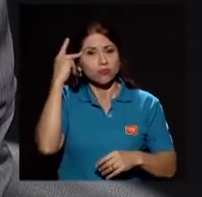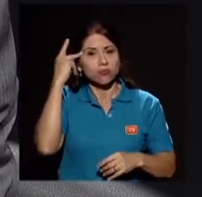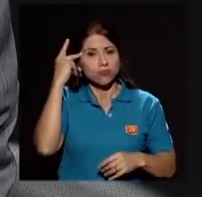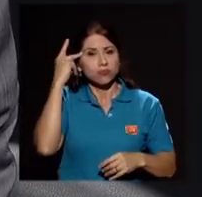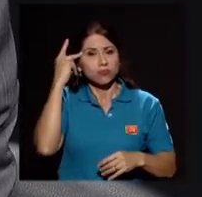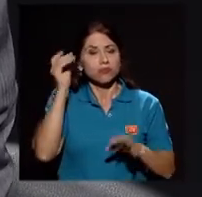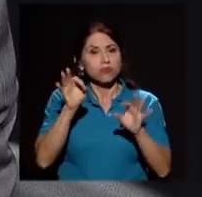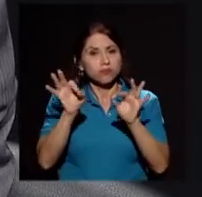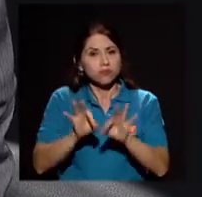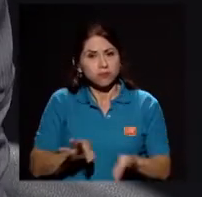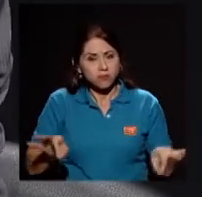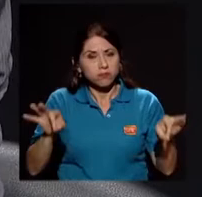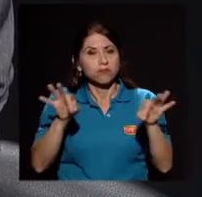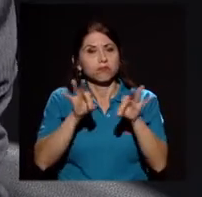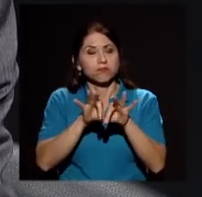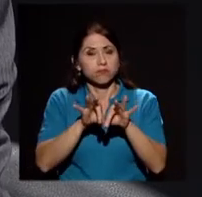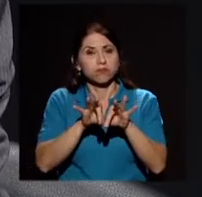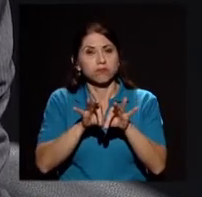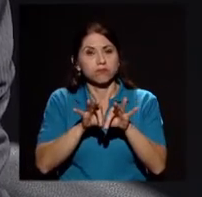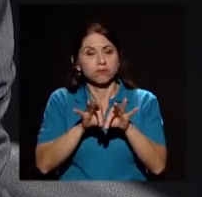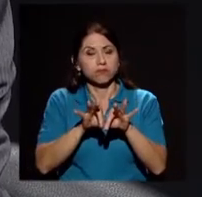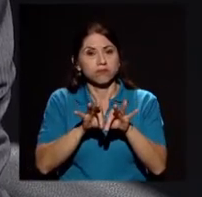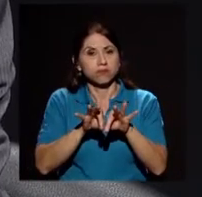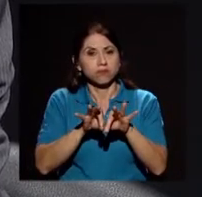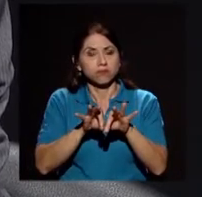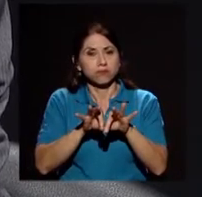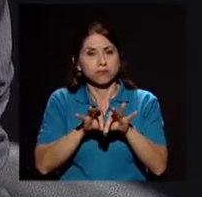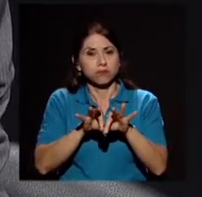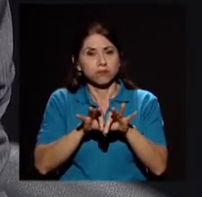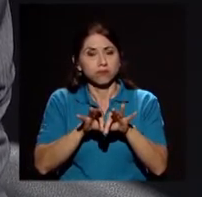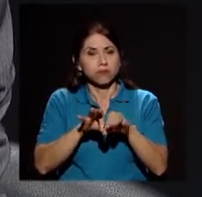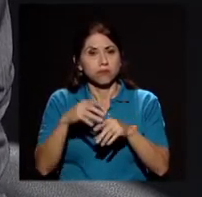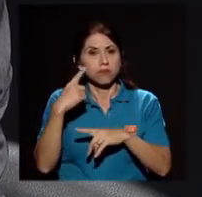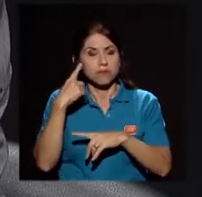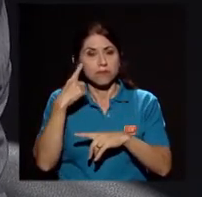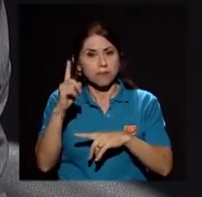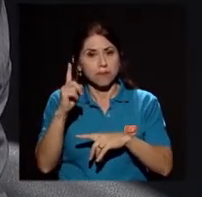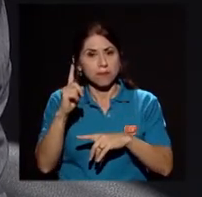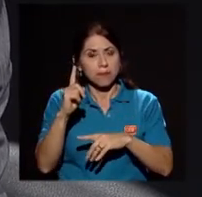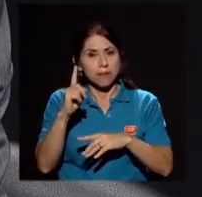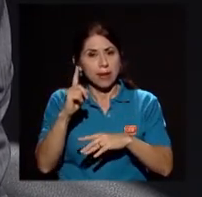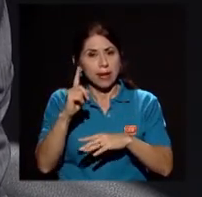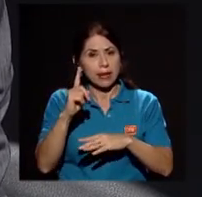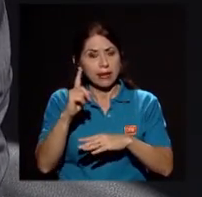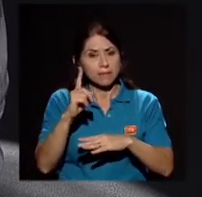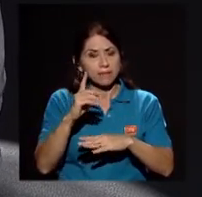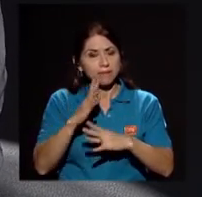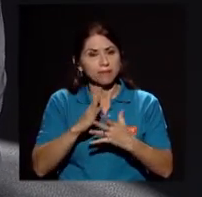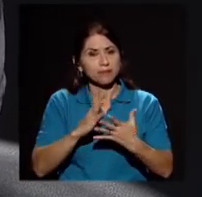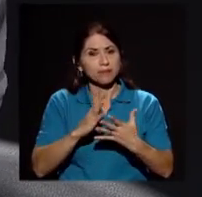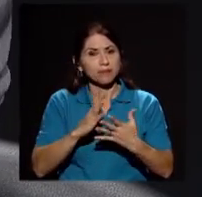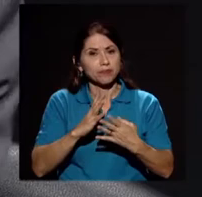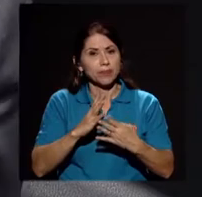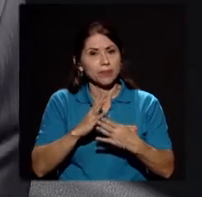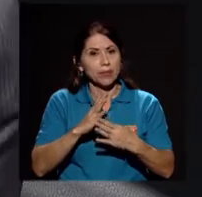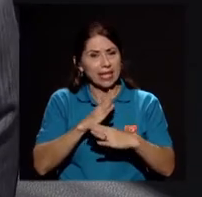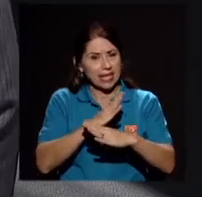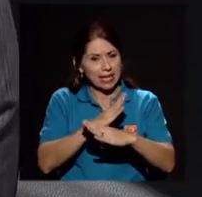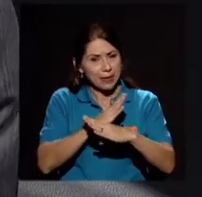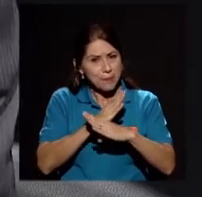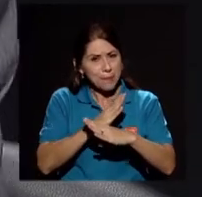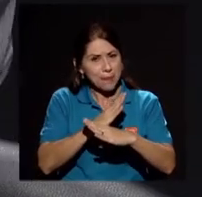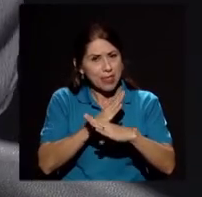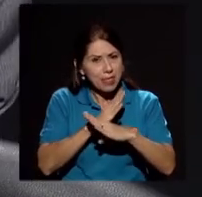muy importante para imperio a toda marcha atrás